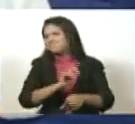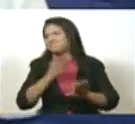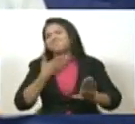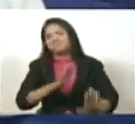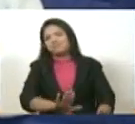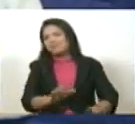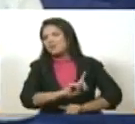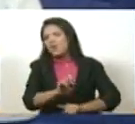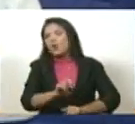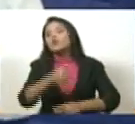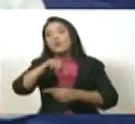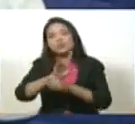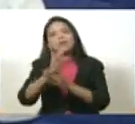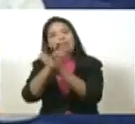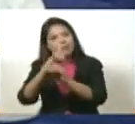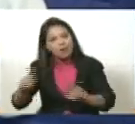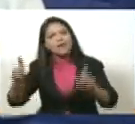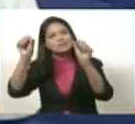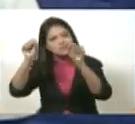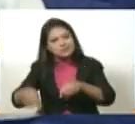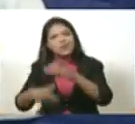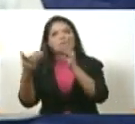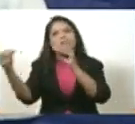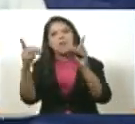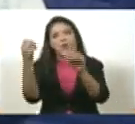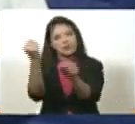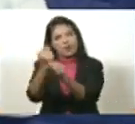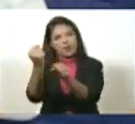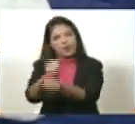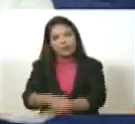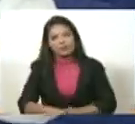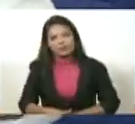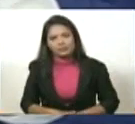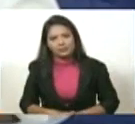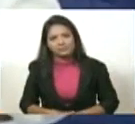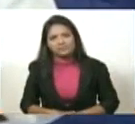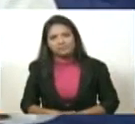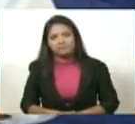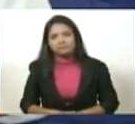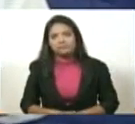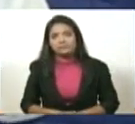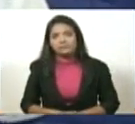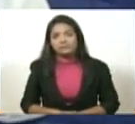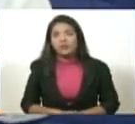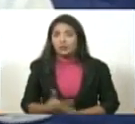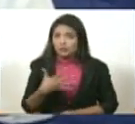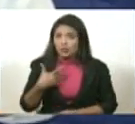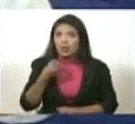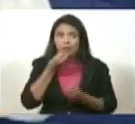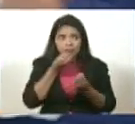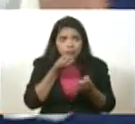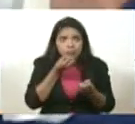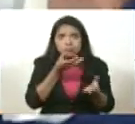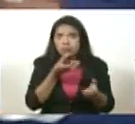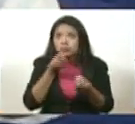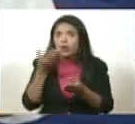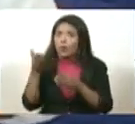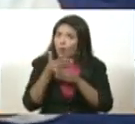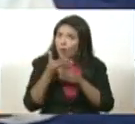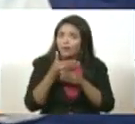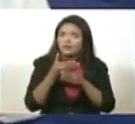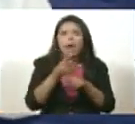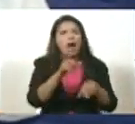quemado, queremos democracia, queremos diálogo, queremos trabajo. Anécdotas que yo creo que vale la pena compartir. En varios